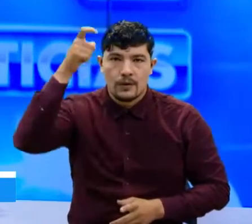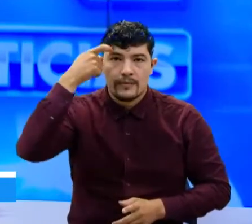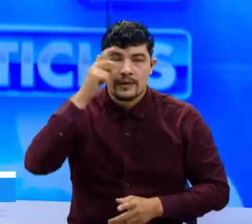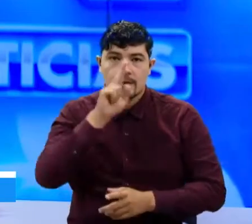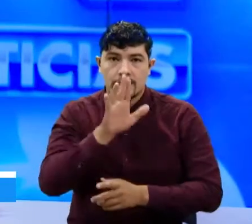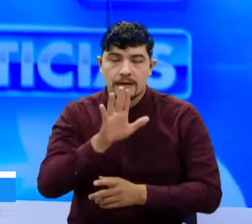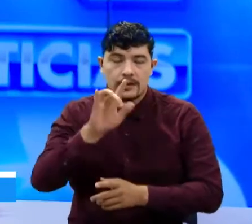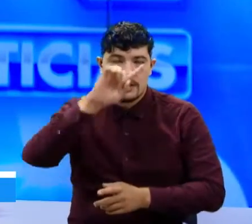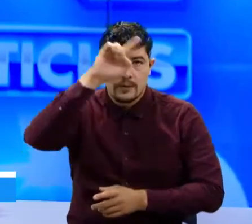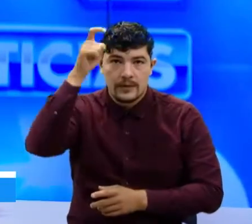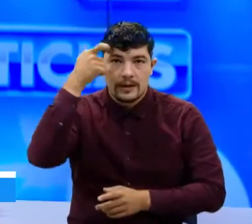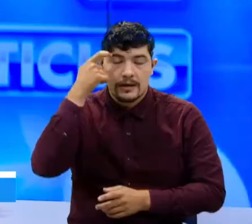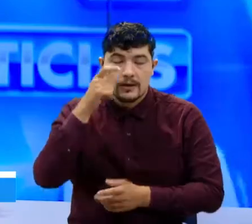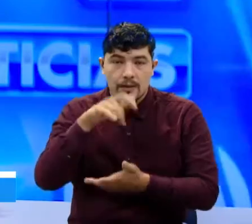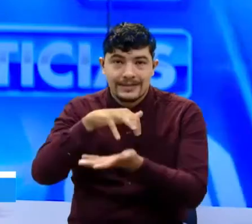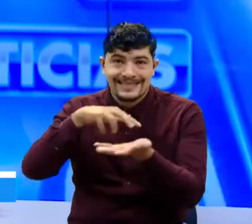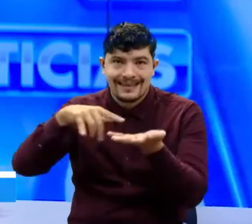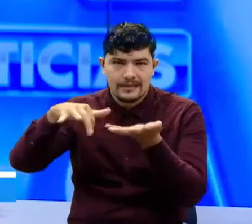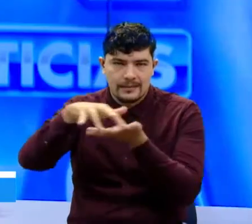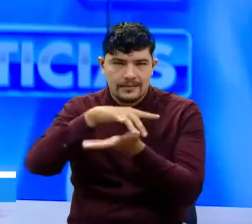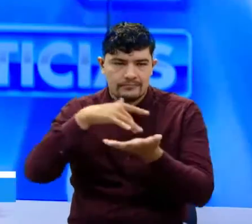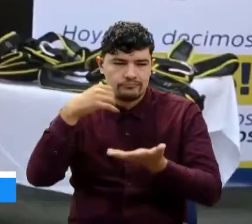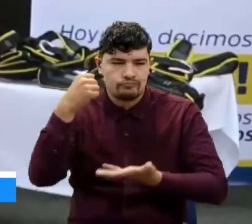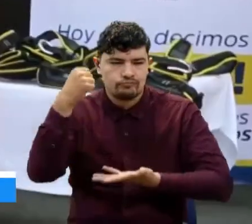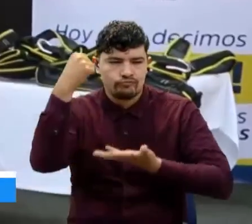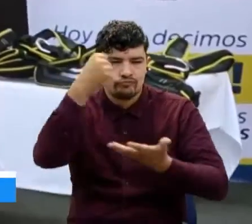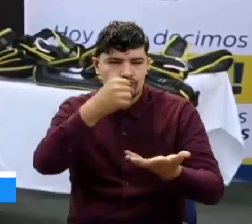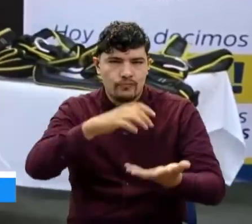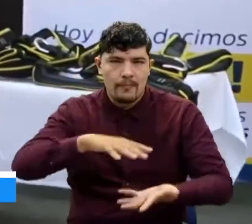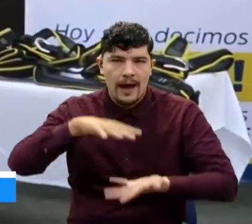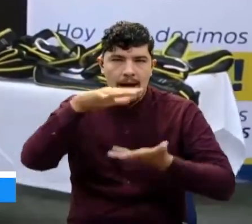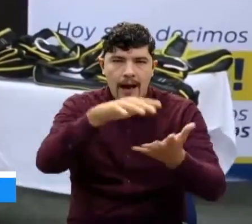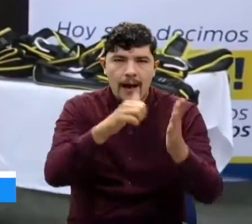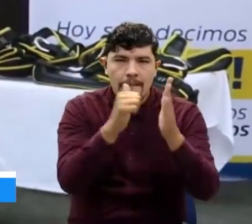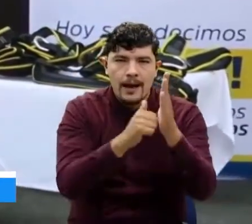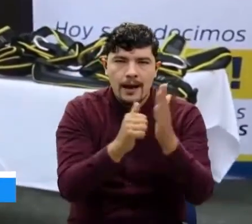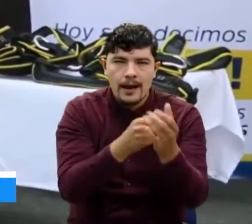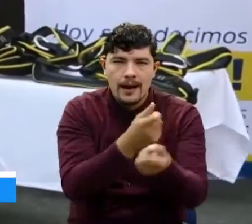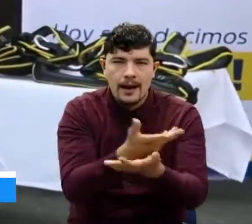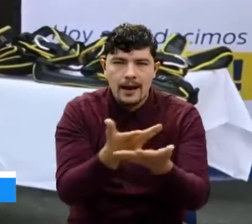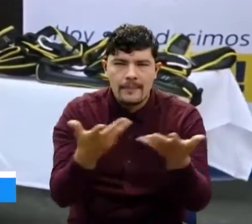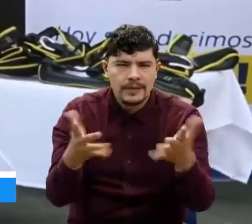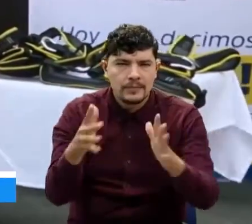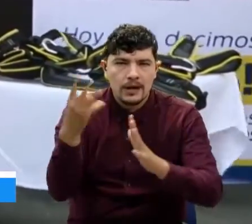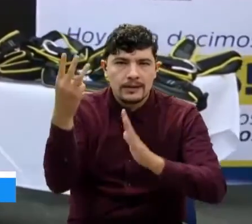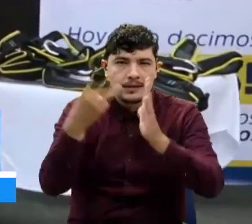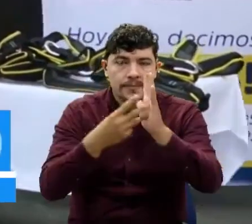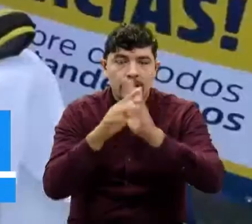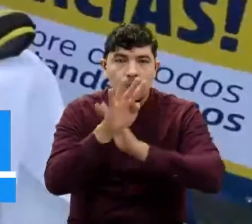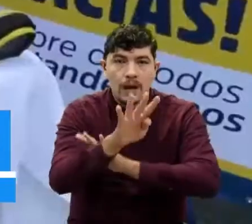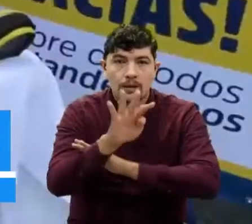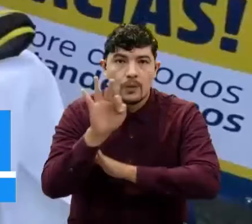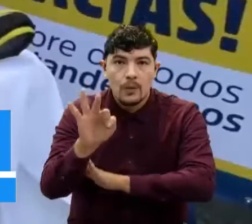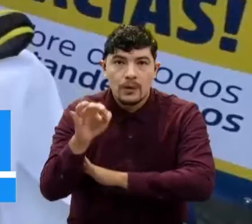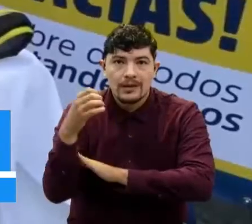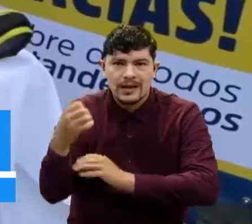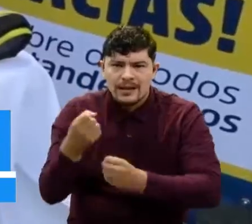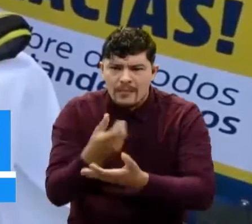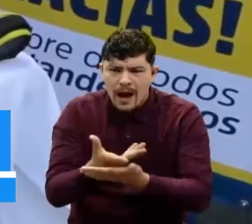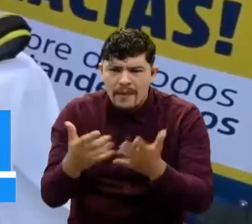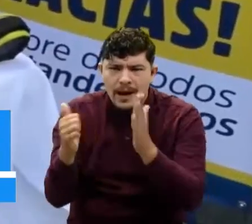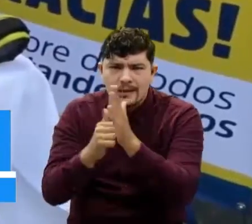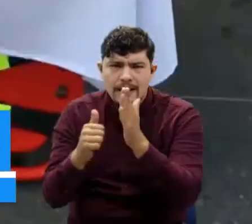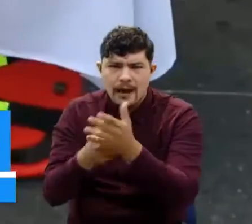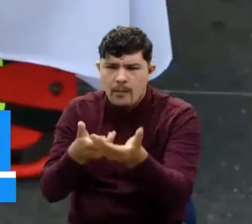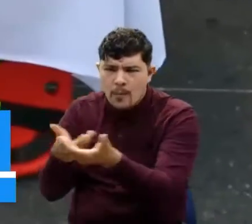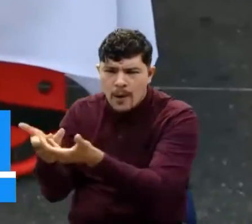esto, los 4.800 millones de pesos. Con la entrega de más de 3.430 insumos para bomberos, Defensa Civil